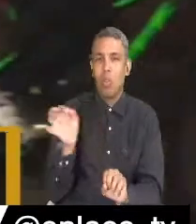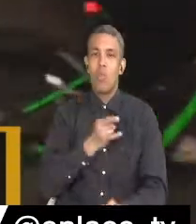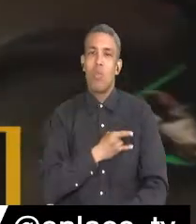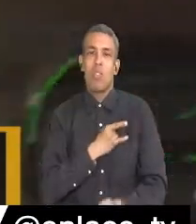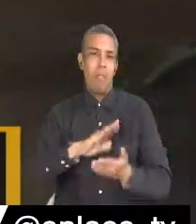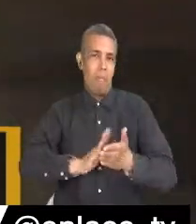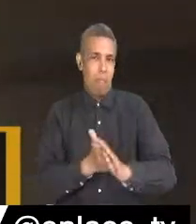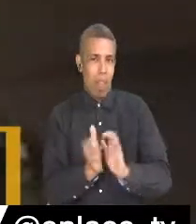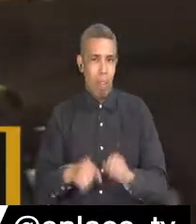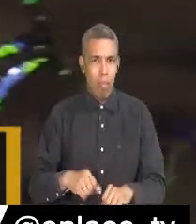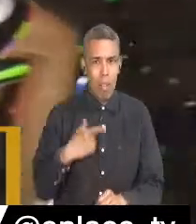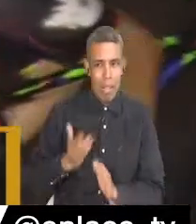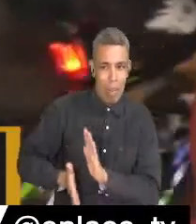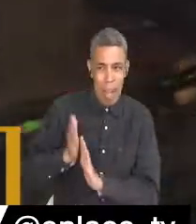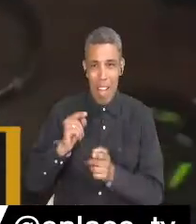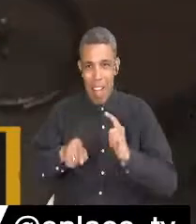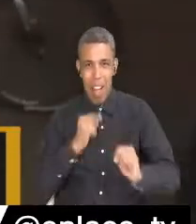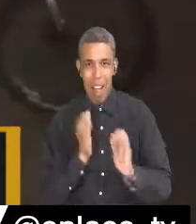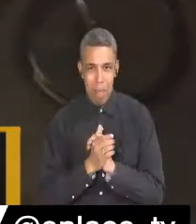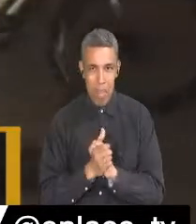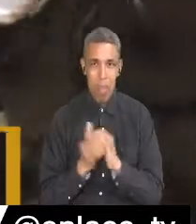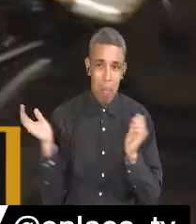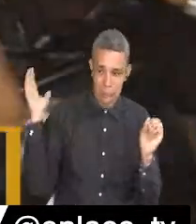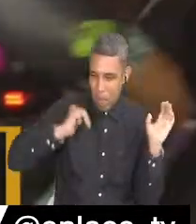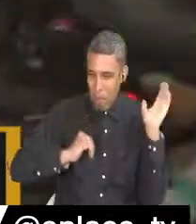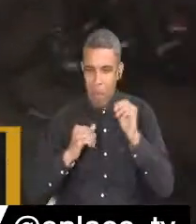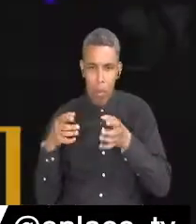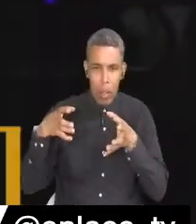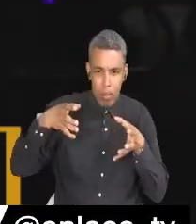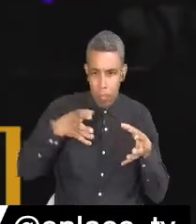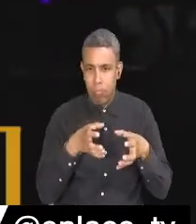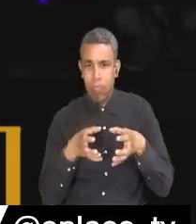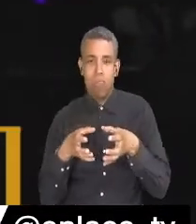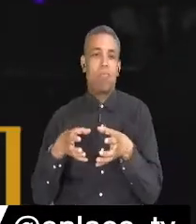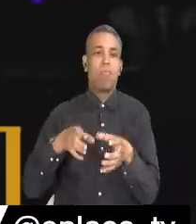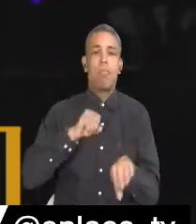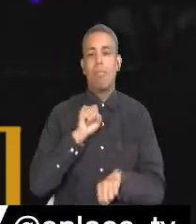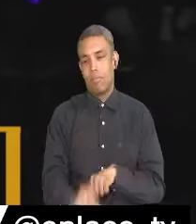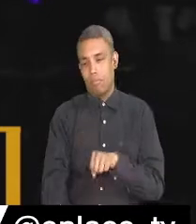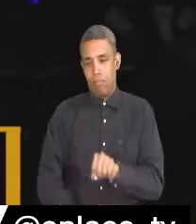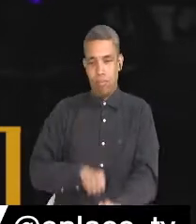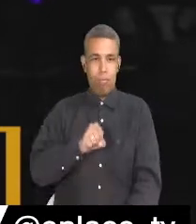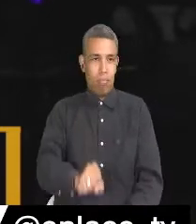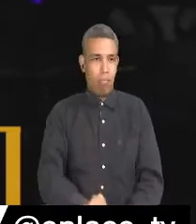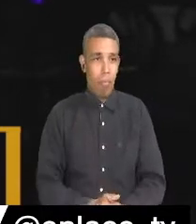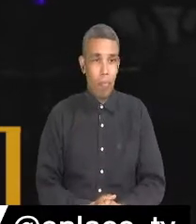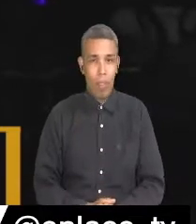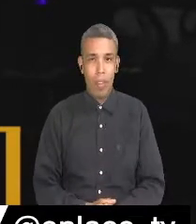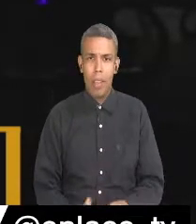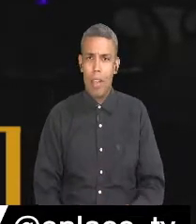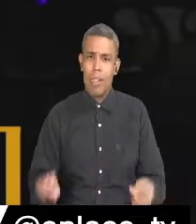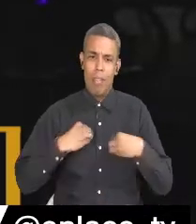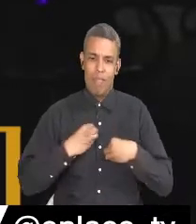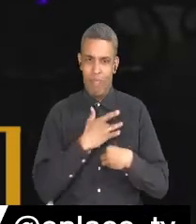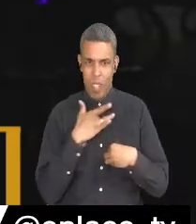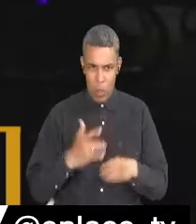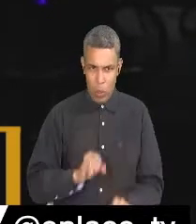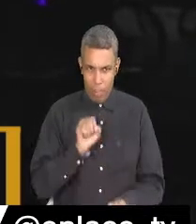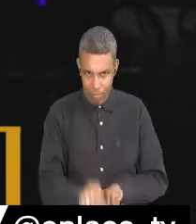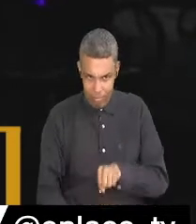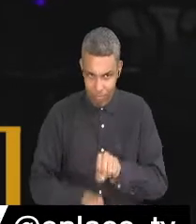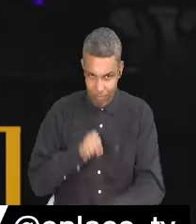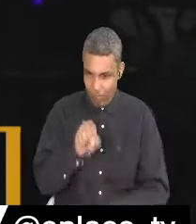divierten en estas jornadas deportivas. Esto tiene dos objetivos, ¿no? Primero, pues que gana uno salud, pues recupera su